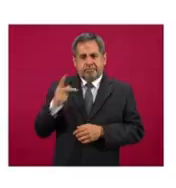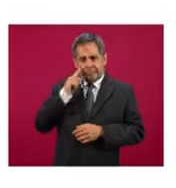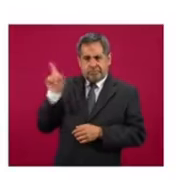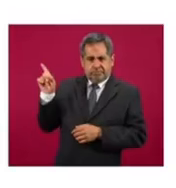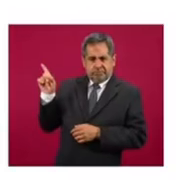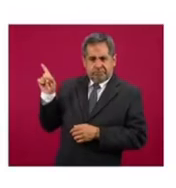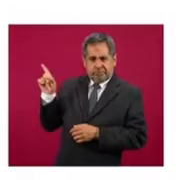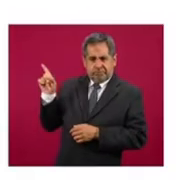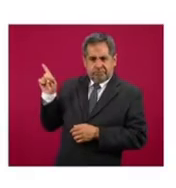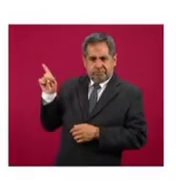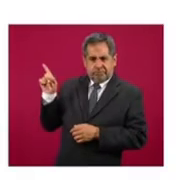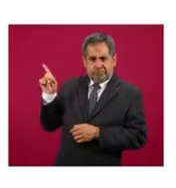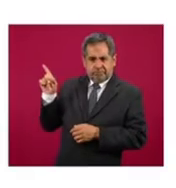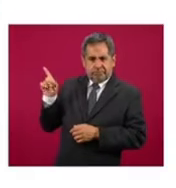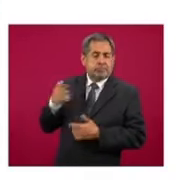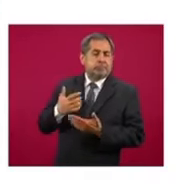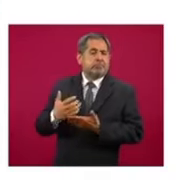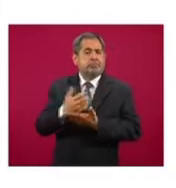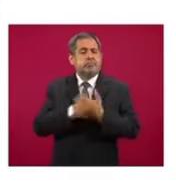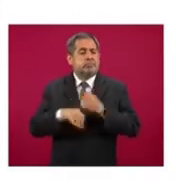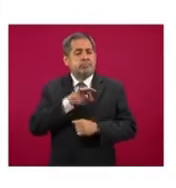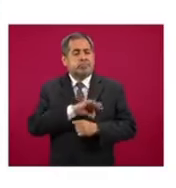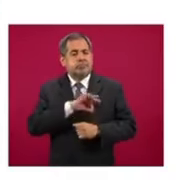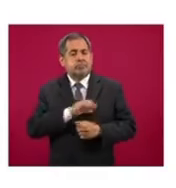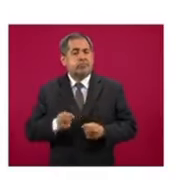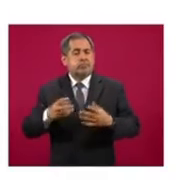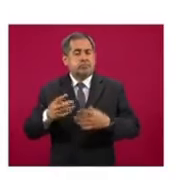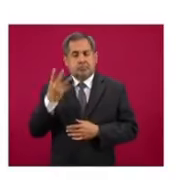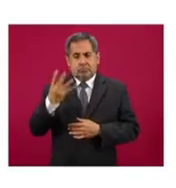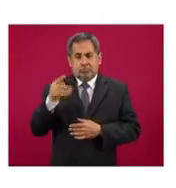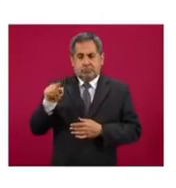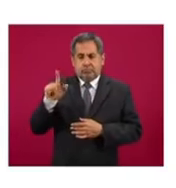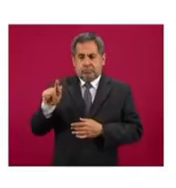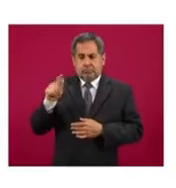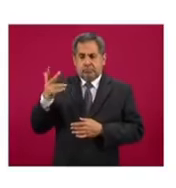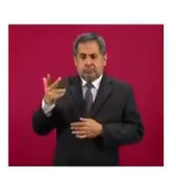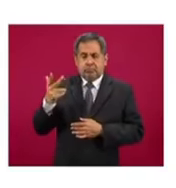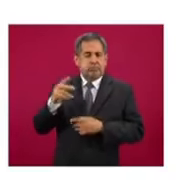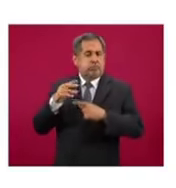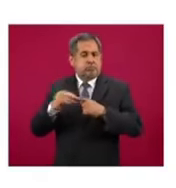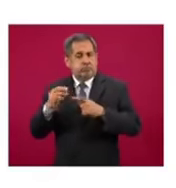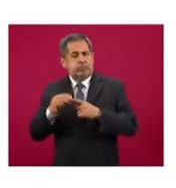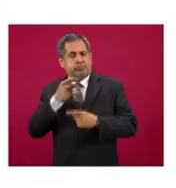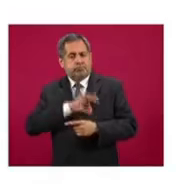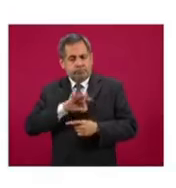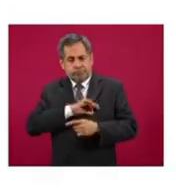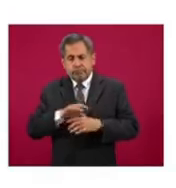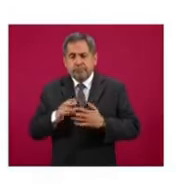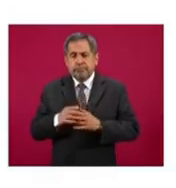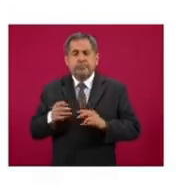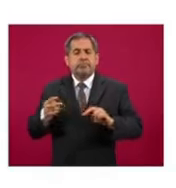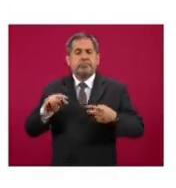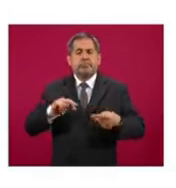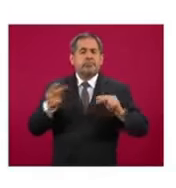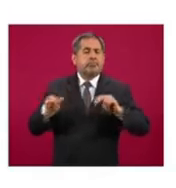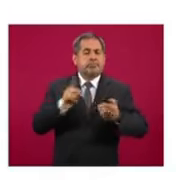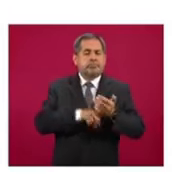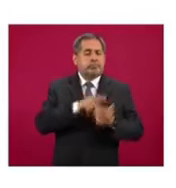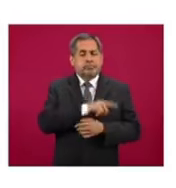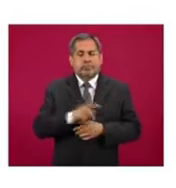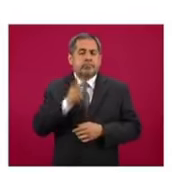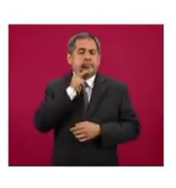centavos por litro con un margen de 4.78 cavos y contra franquicia Pemex